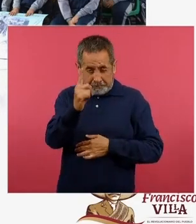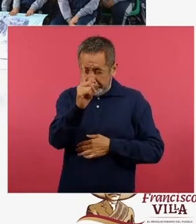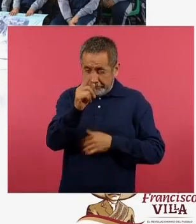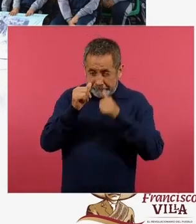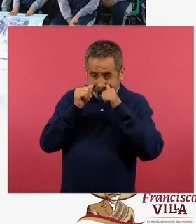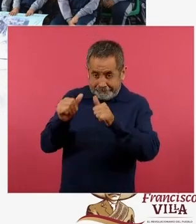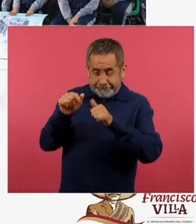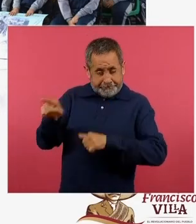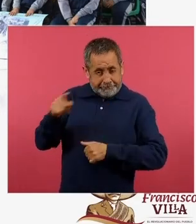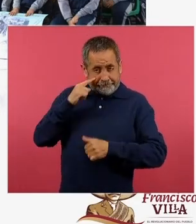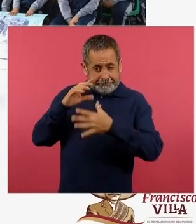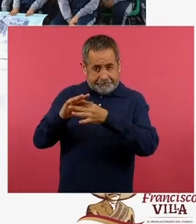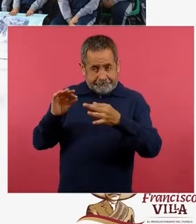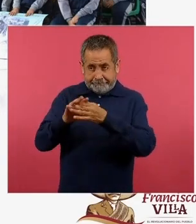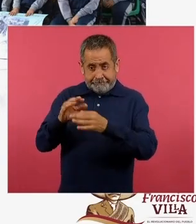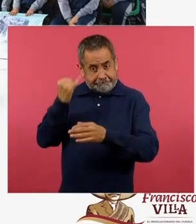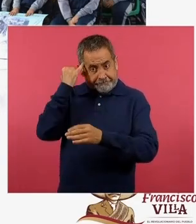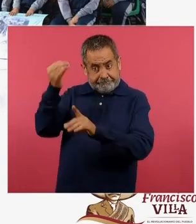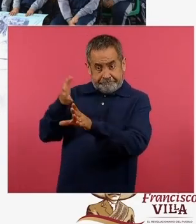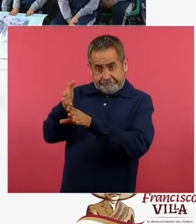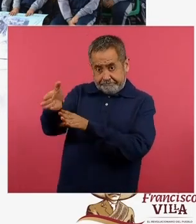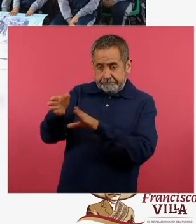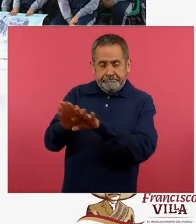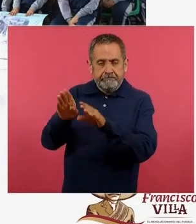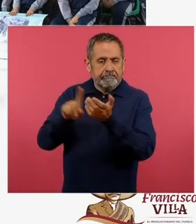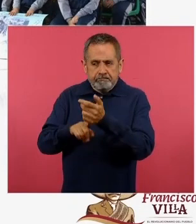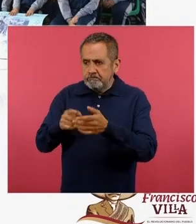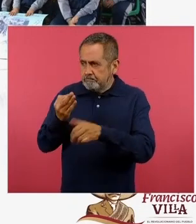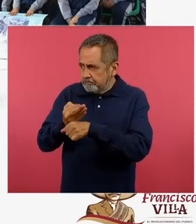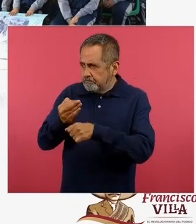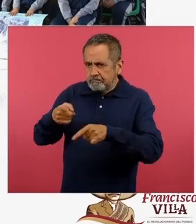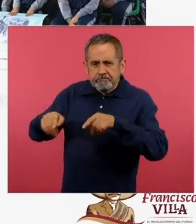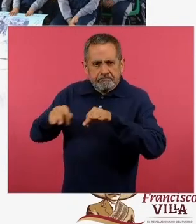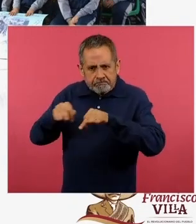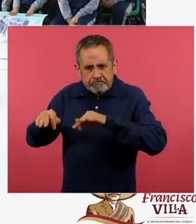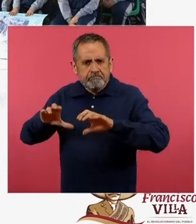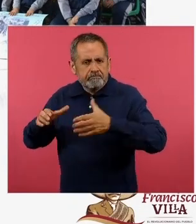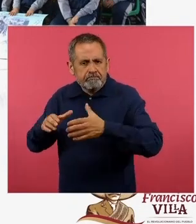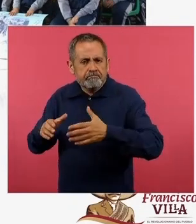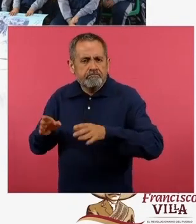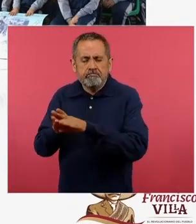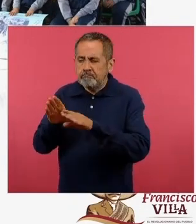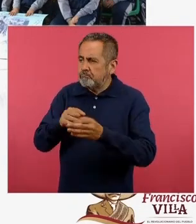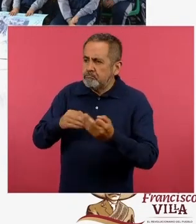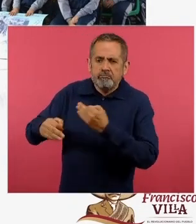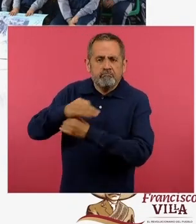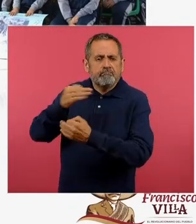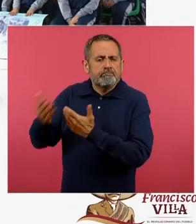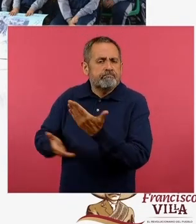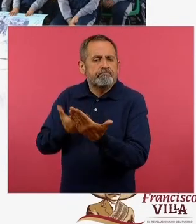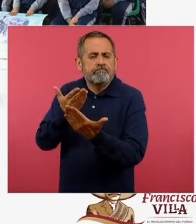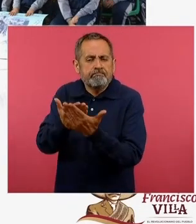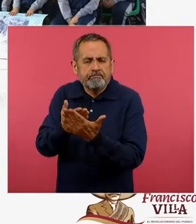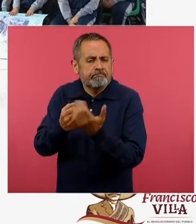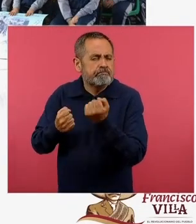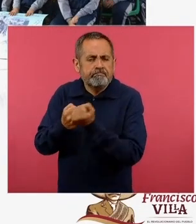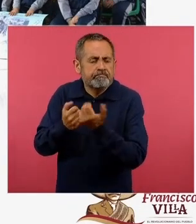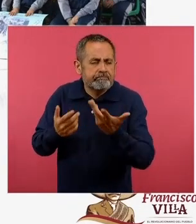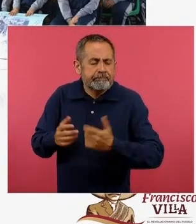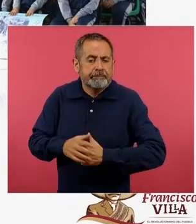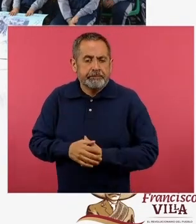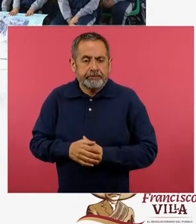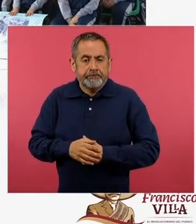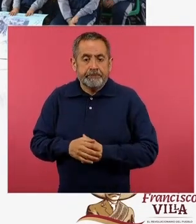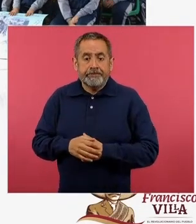esto, porque es uno de los ejes fundamentales con los que estamos trabajando la construcción de toda nuestra propuesta. Se articula el